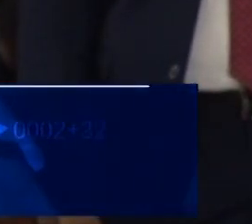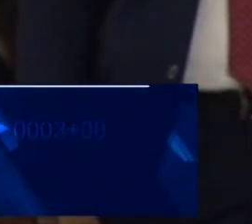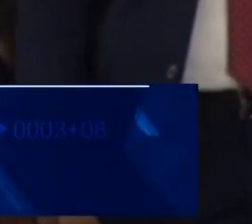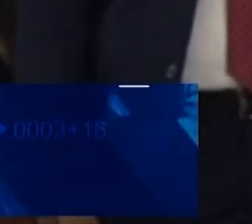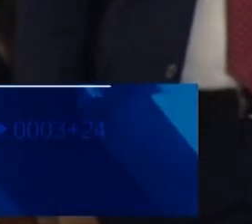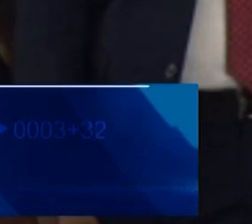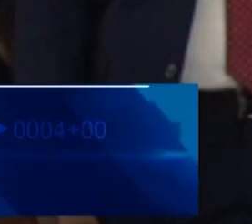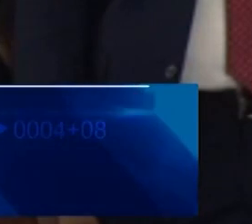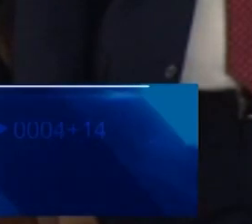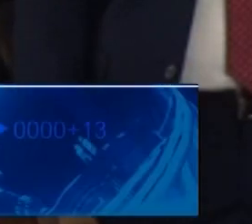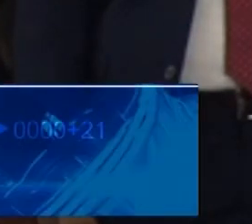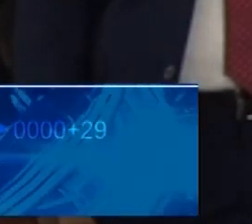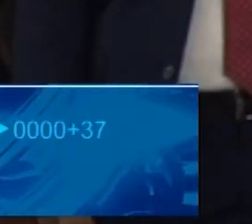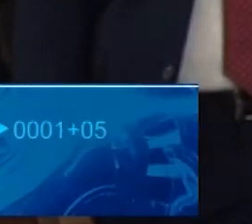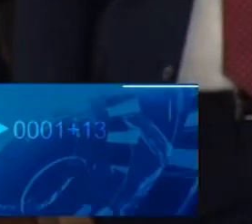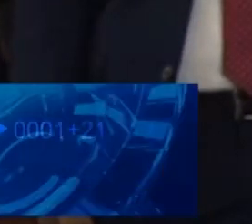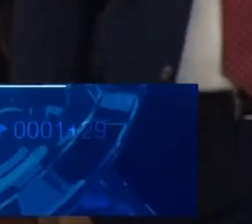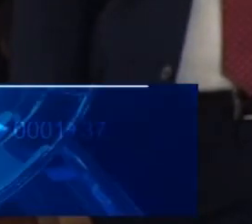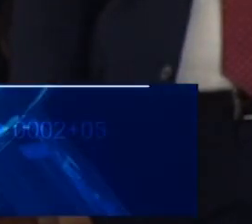héroes.